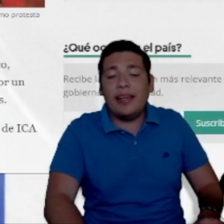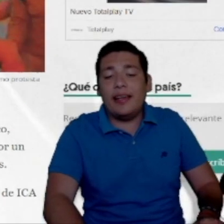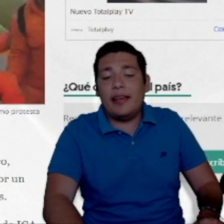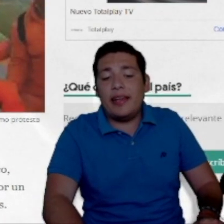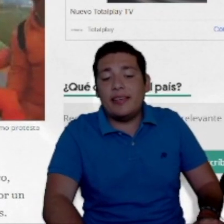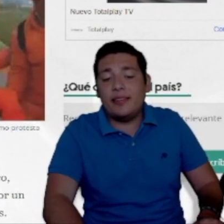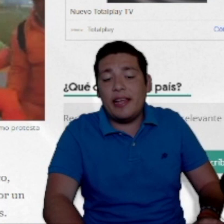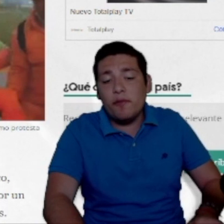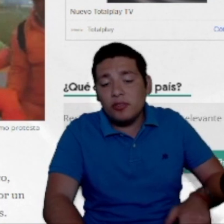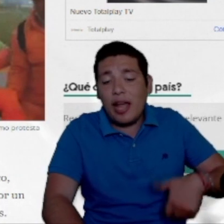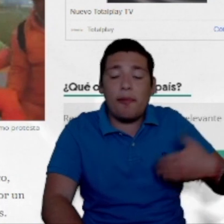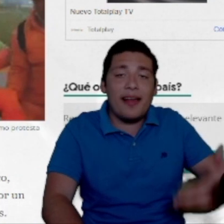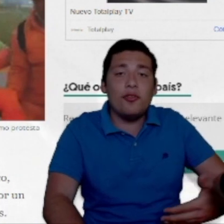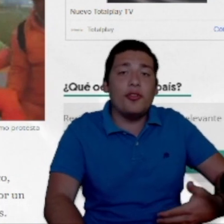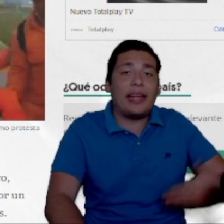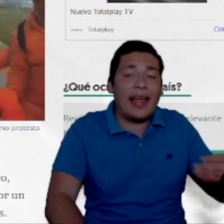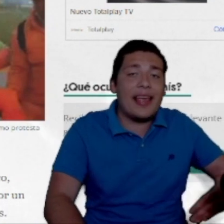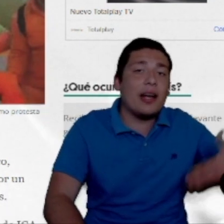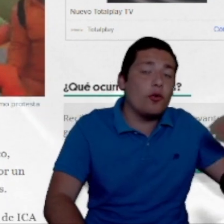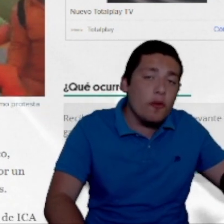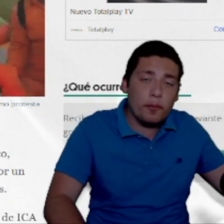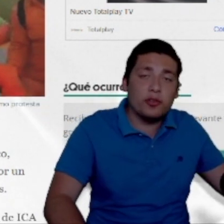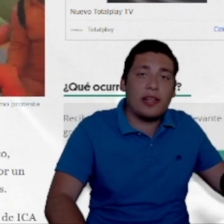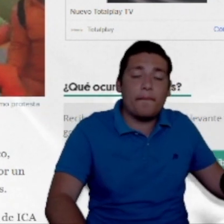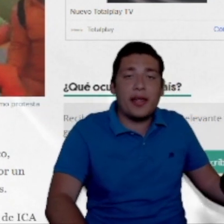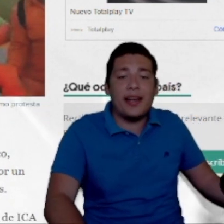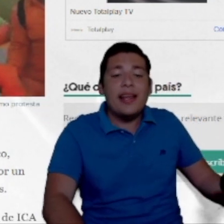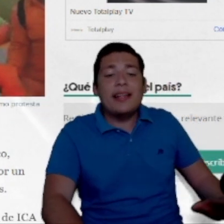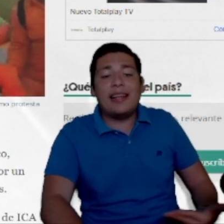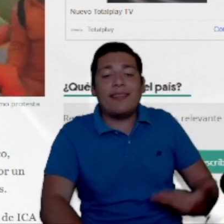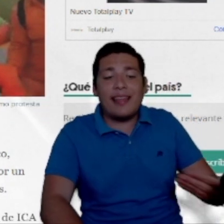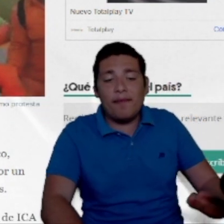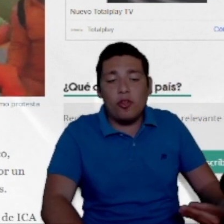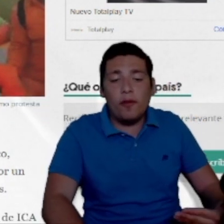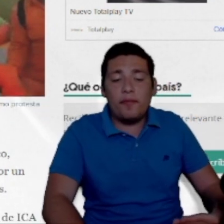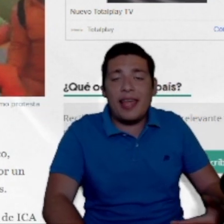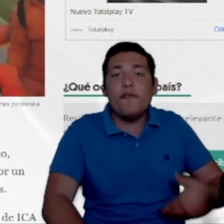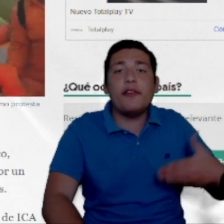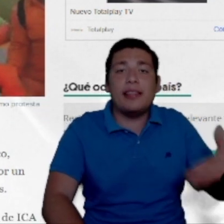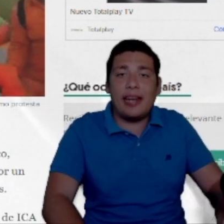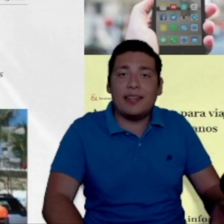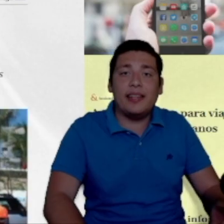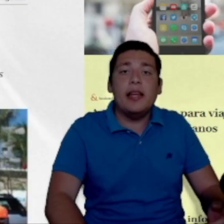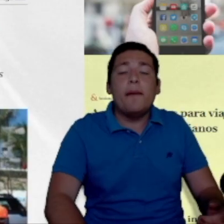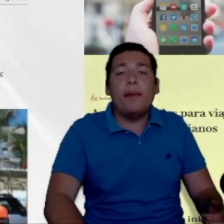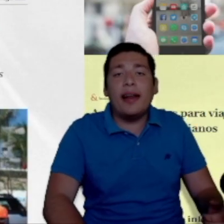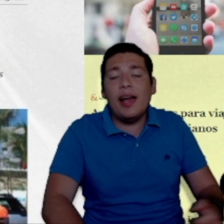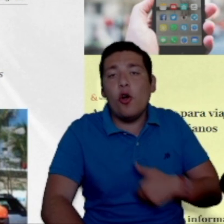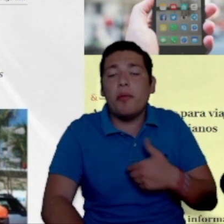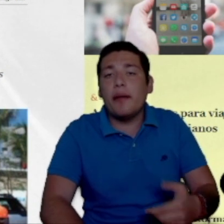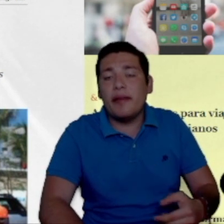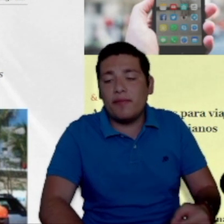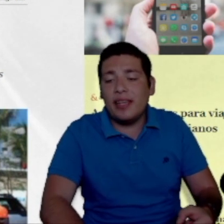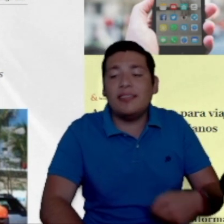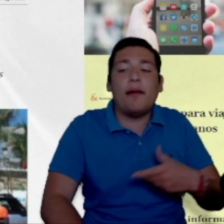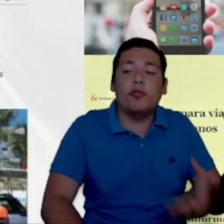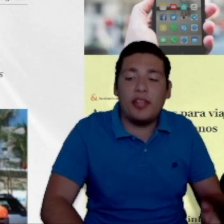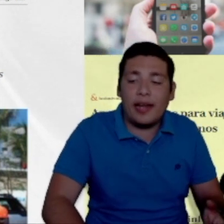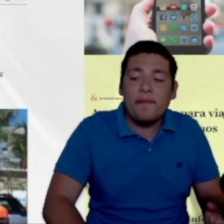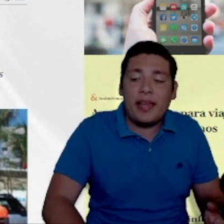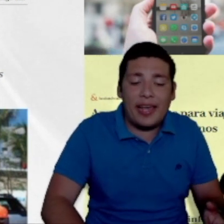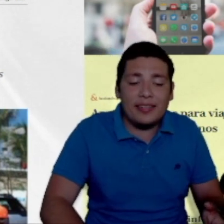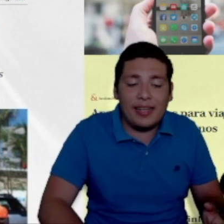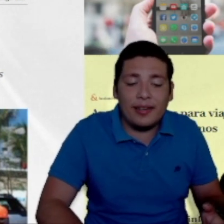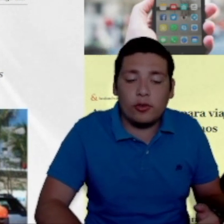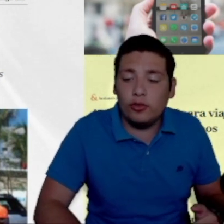pues estemos hablando de que haya grupos también tratando de infiltrarse para obviamente